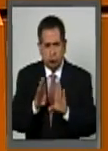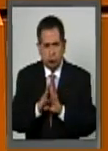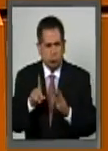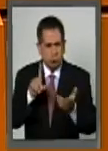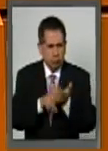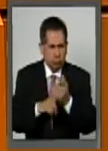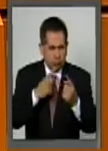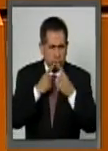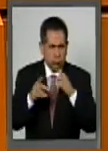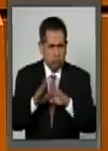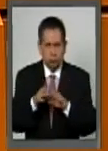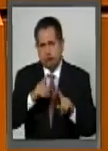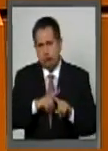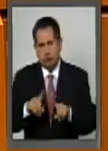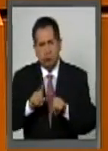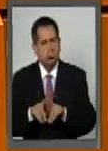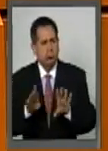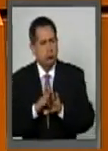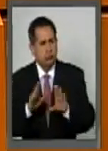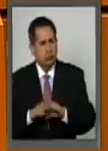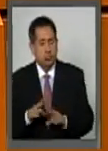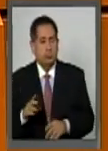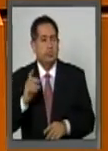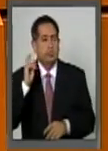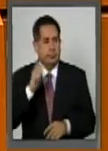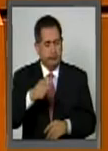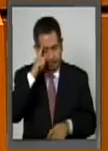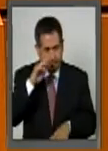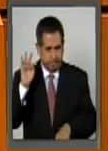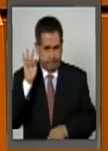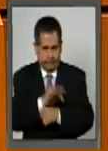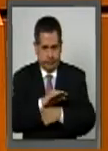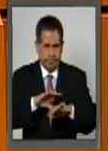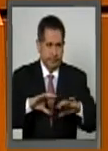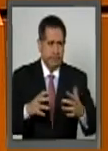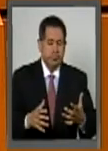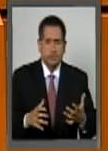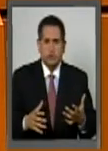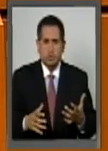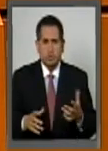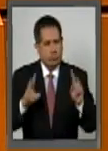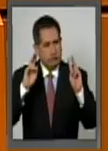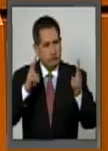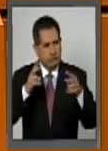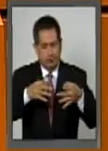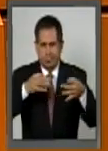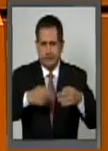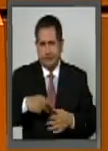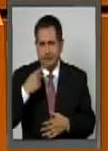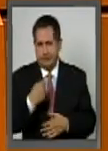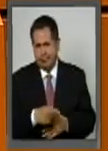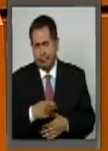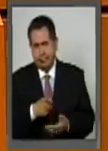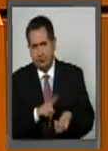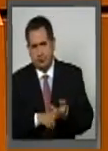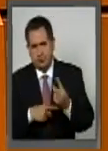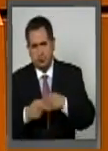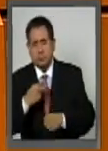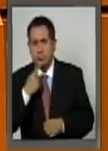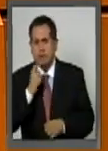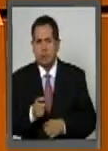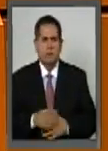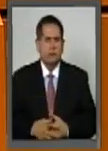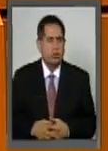serie de asuntos que sin duda fortalecen el tema jurídico que aquí se ha venido a plantear. Es